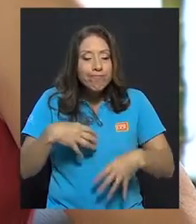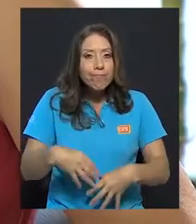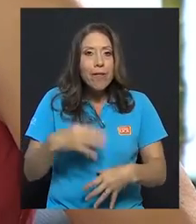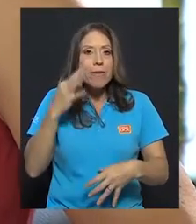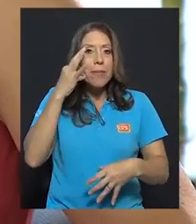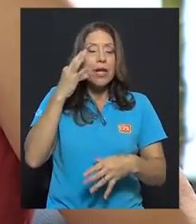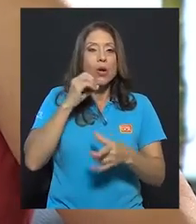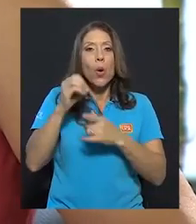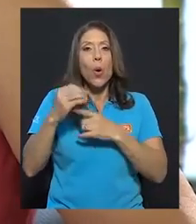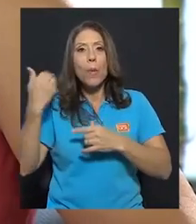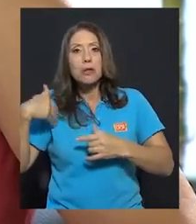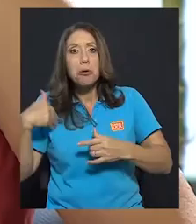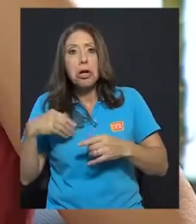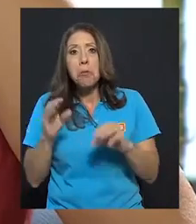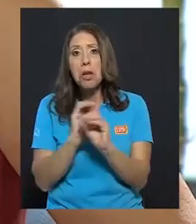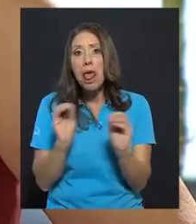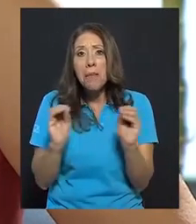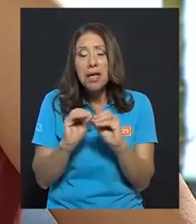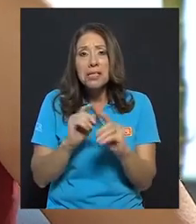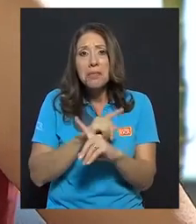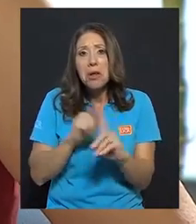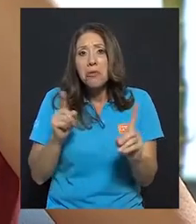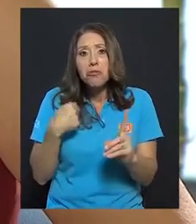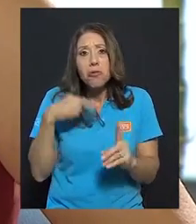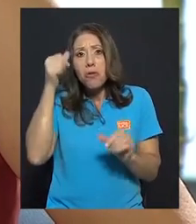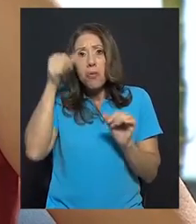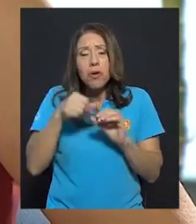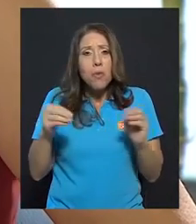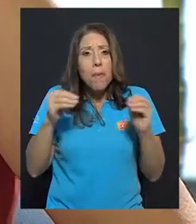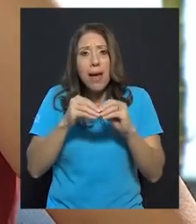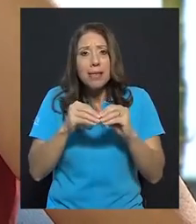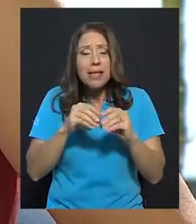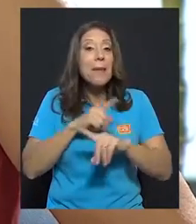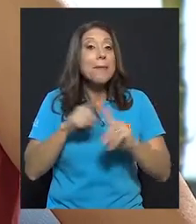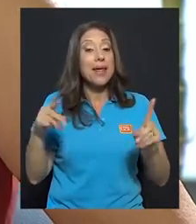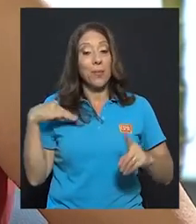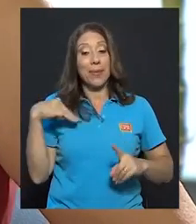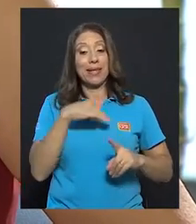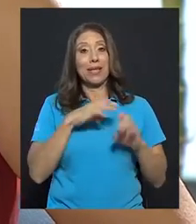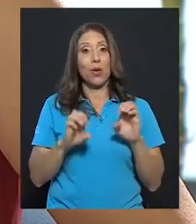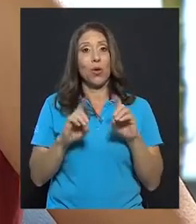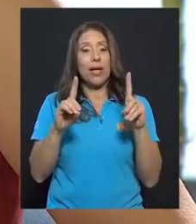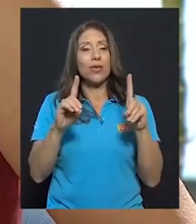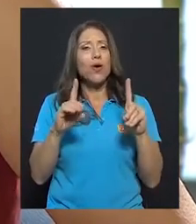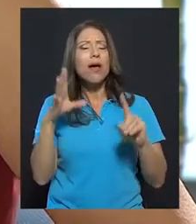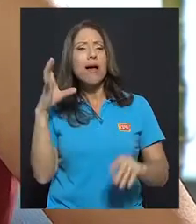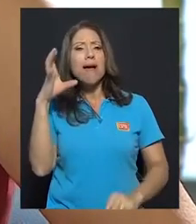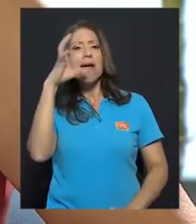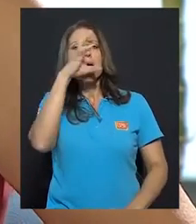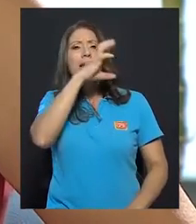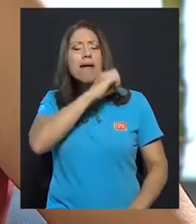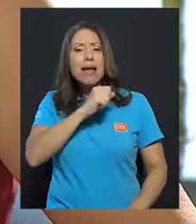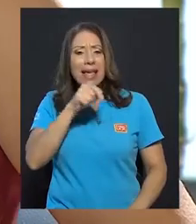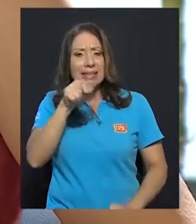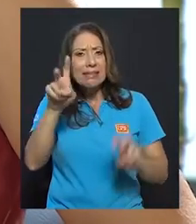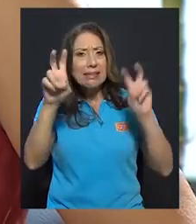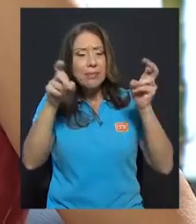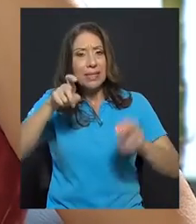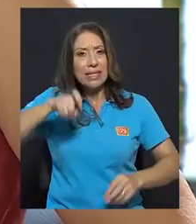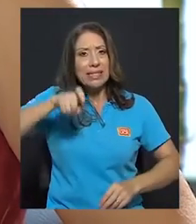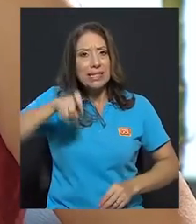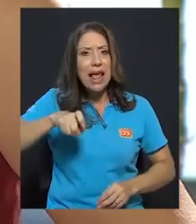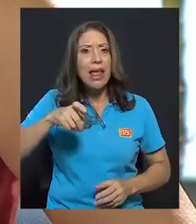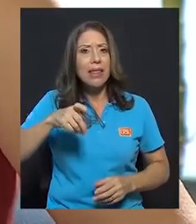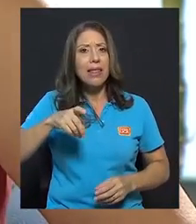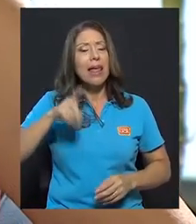nuestra pregunta más bien, ¿cómo es que empieza el MEP a detectar, Ministerio de Educación a detectar que esta es una necesidad,